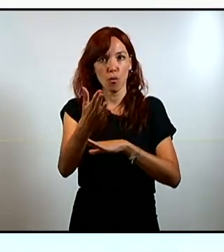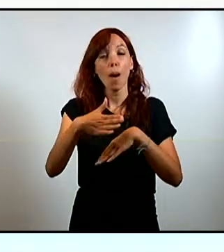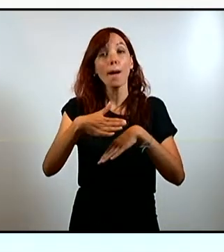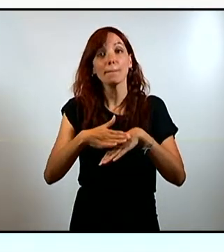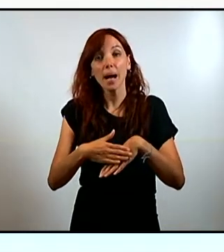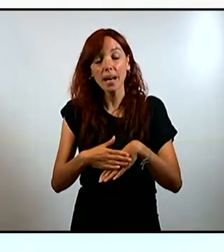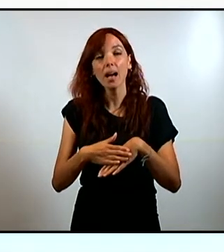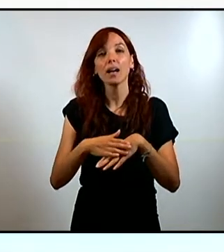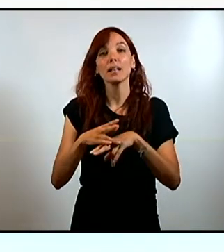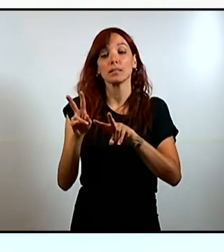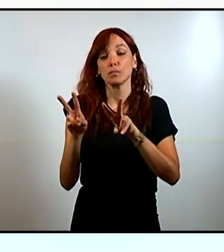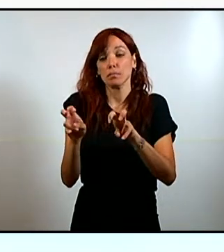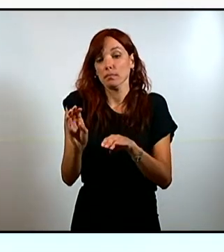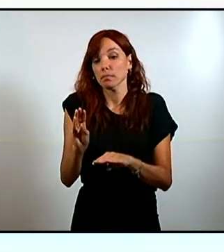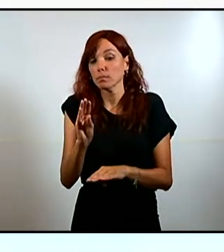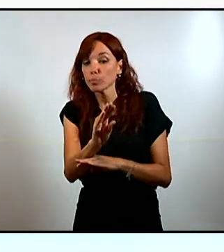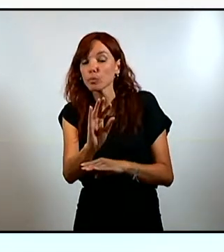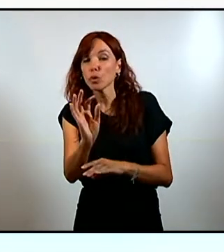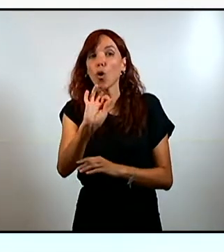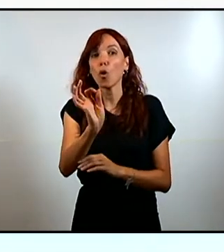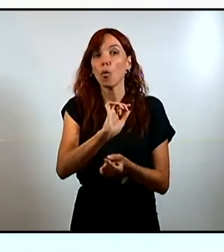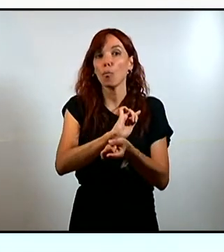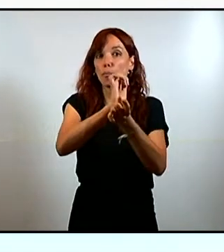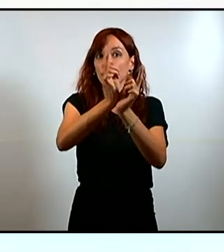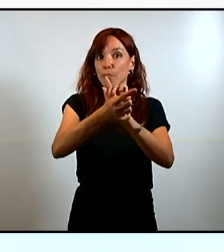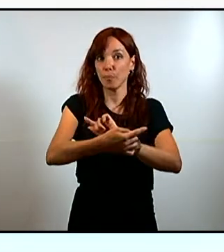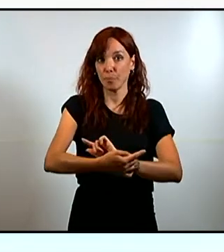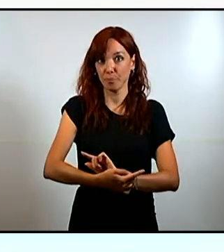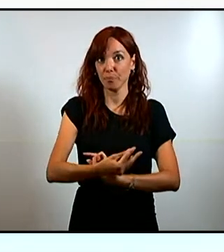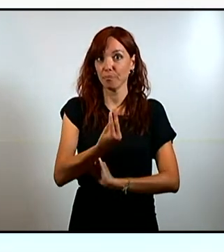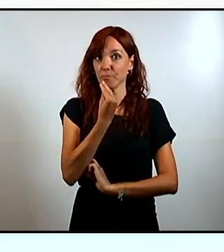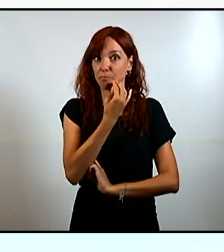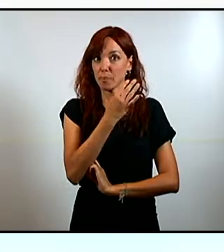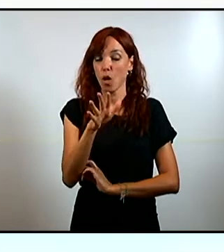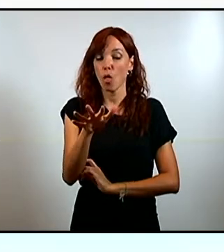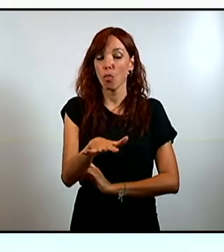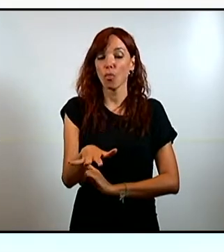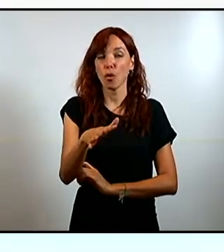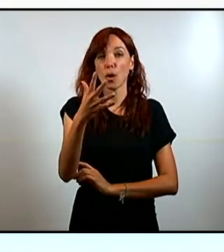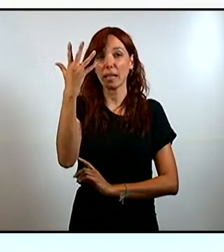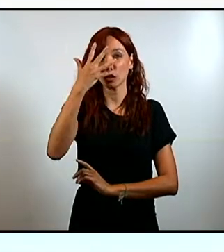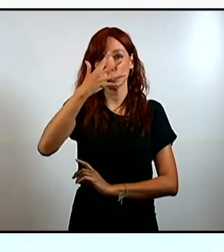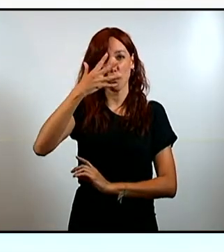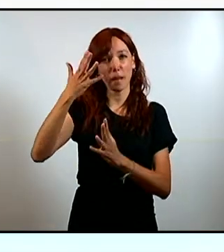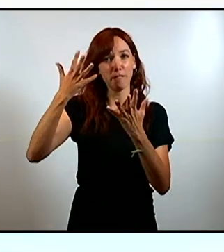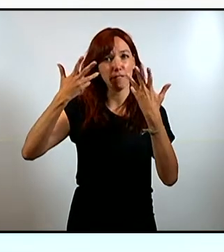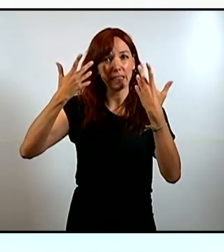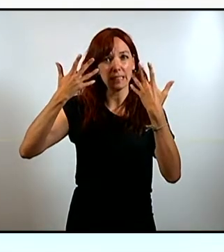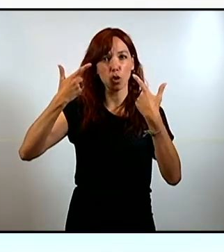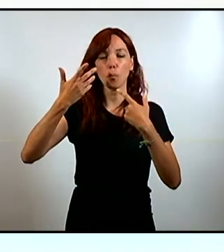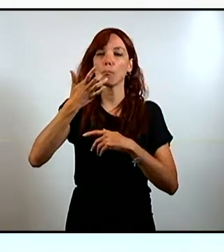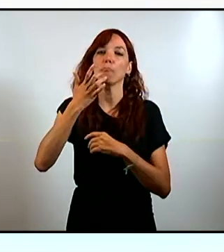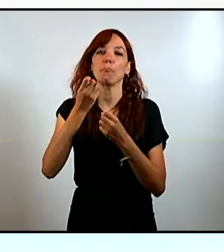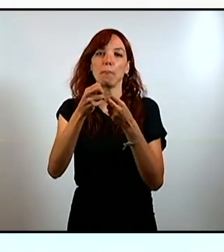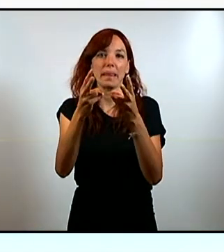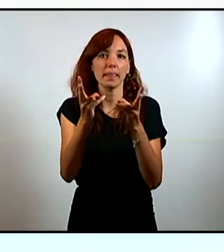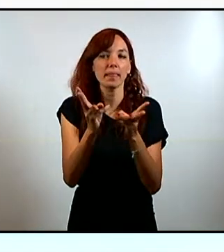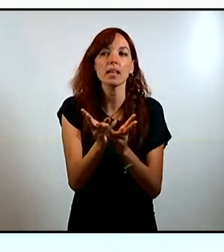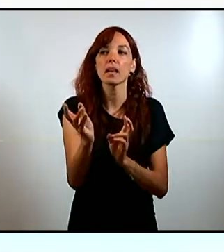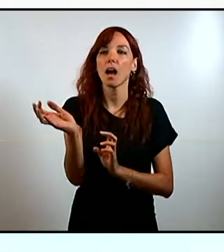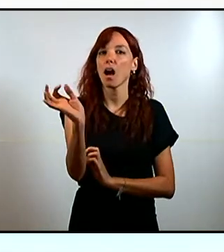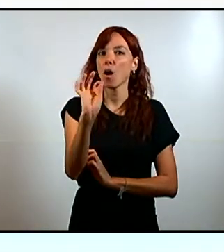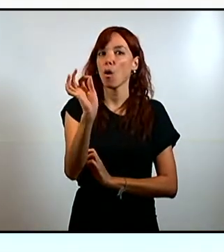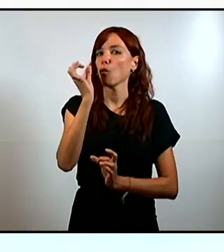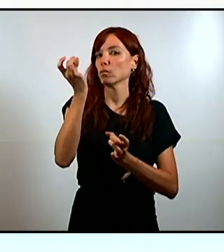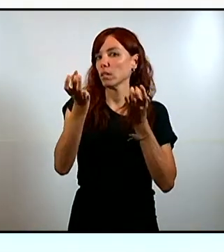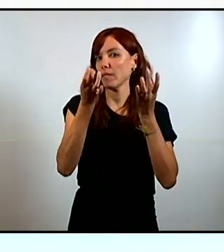nueva inversión o modificación y mejora de zonas de sombra, de zonas de refresco, de piscinas y de actividades